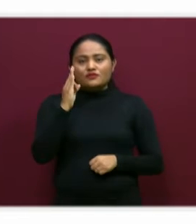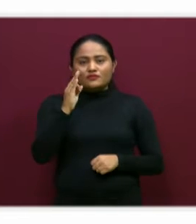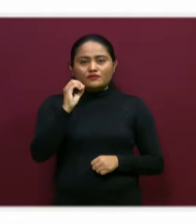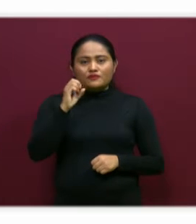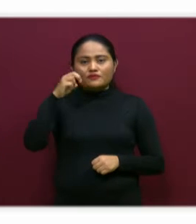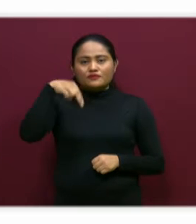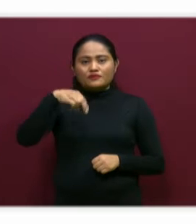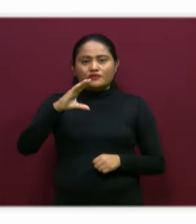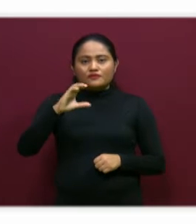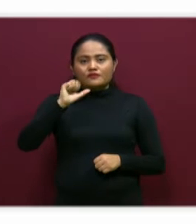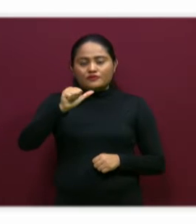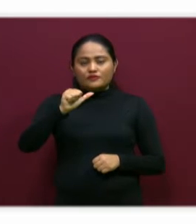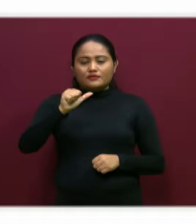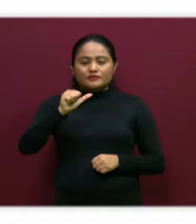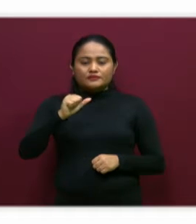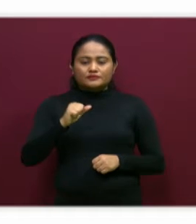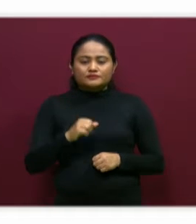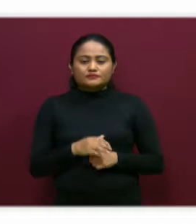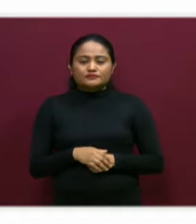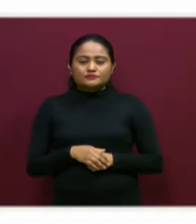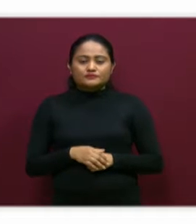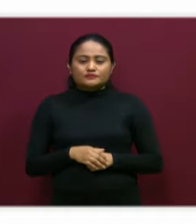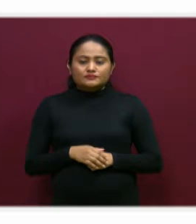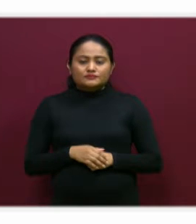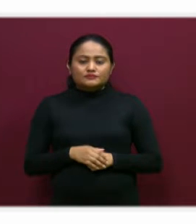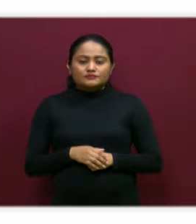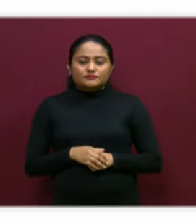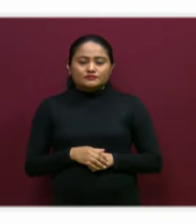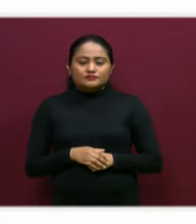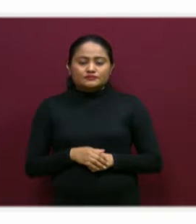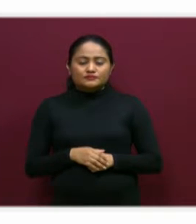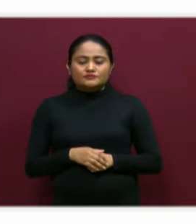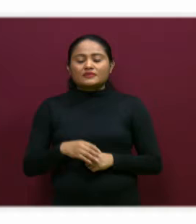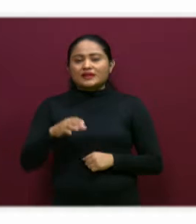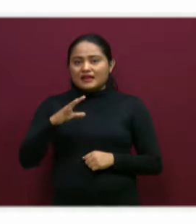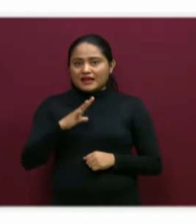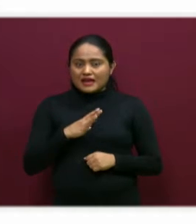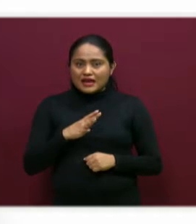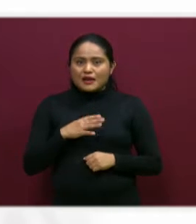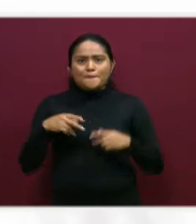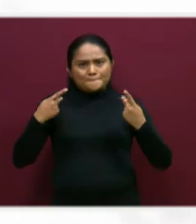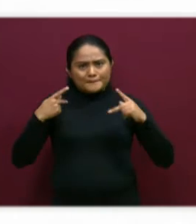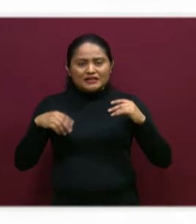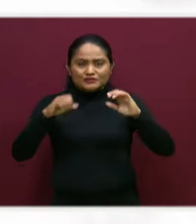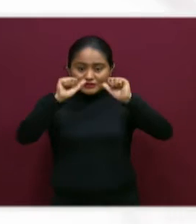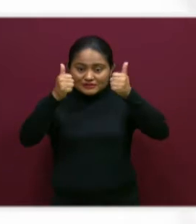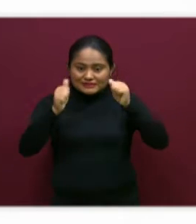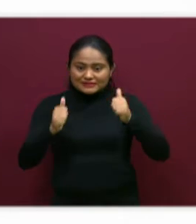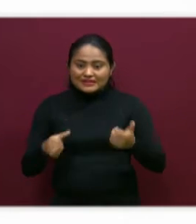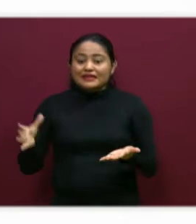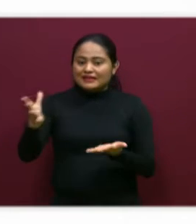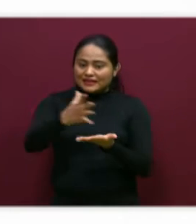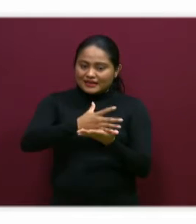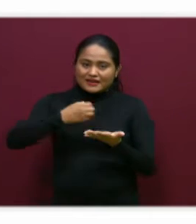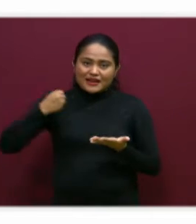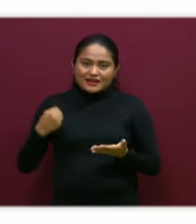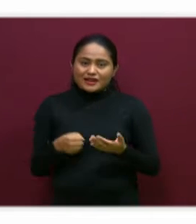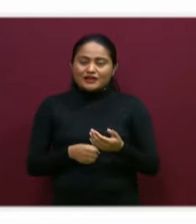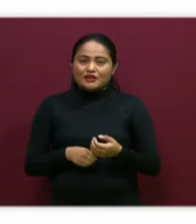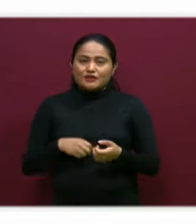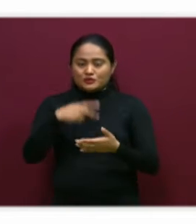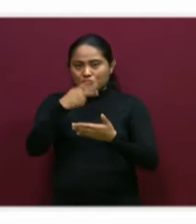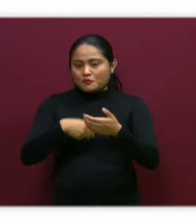estímulos a creadores a grupos artistas y demás entonces hay artistas que han sido ganadores de proyectos muy importantes en el 2020